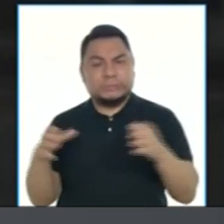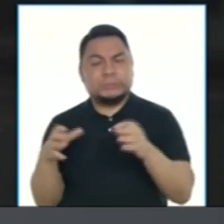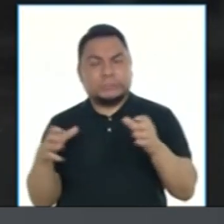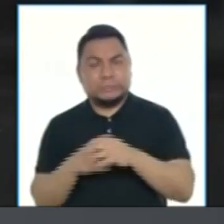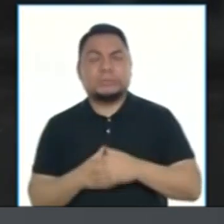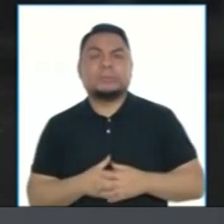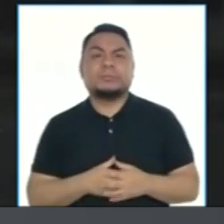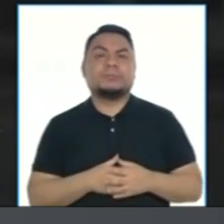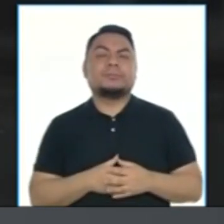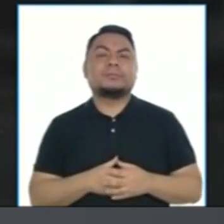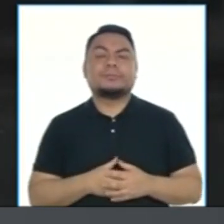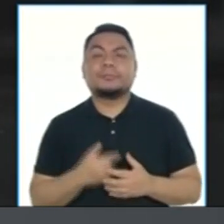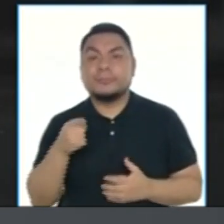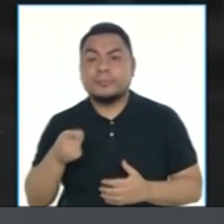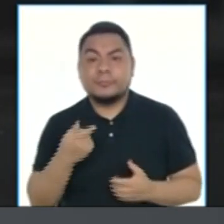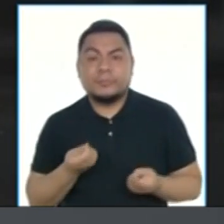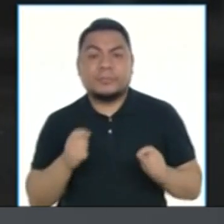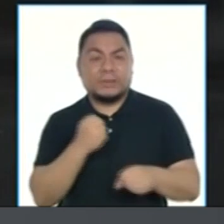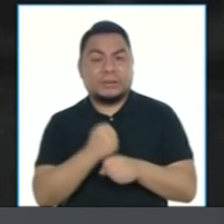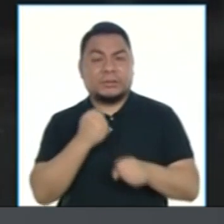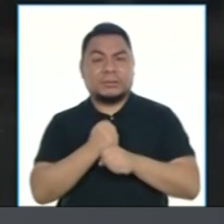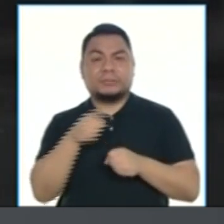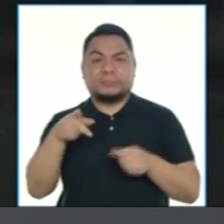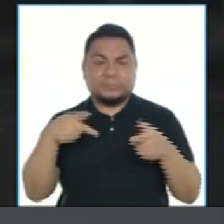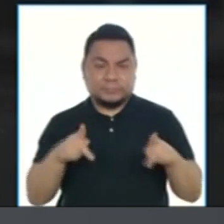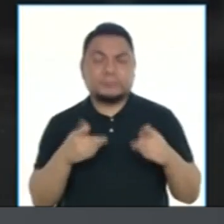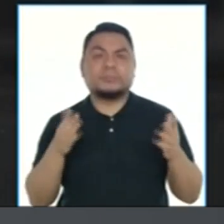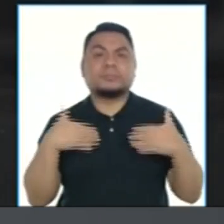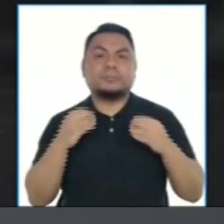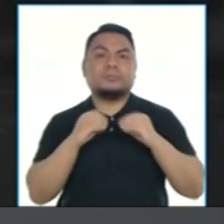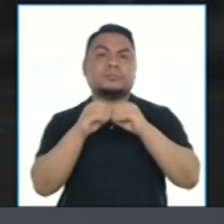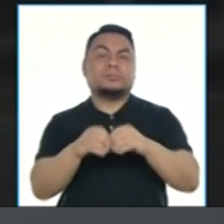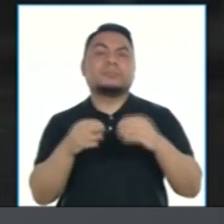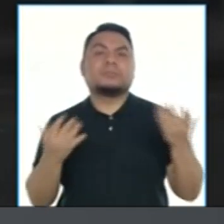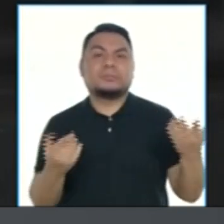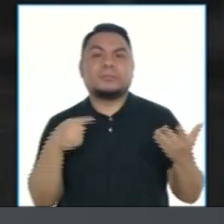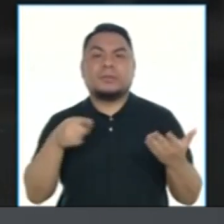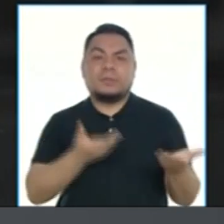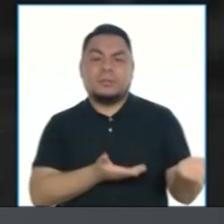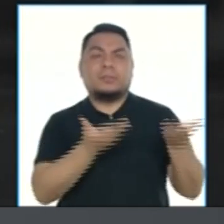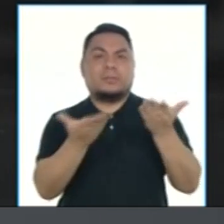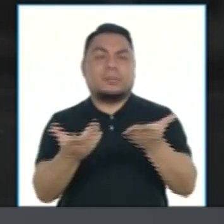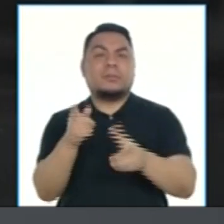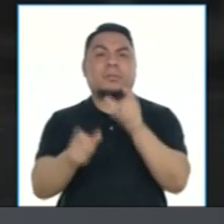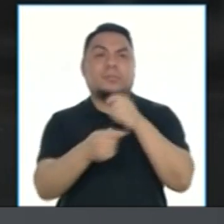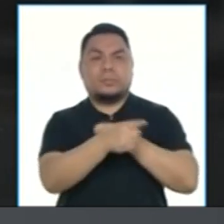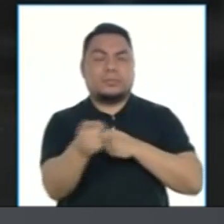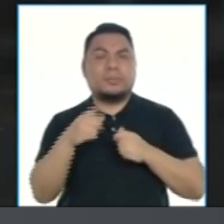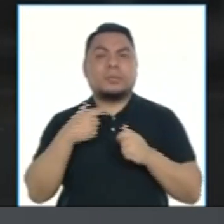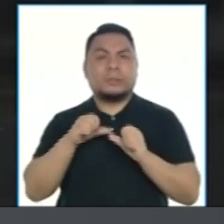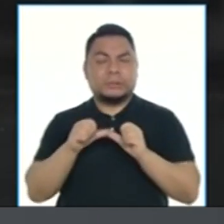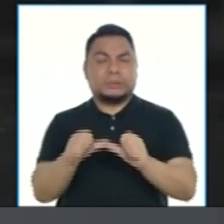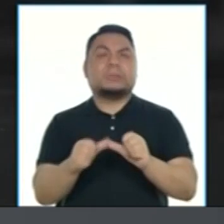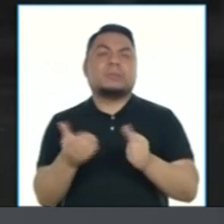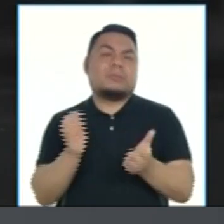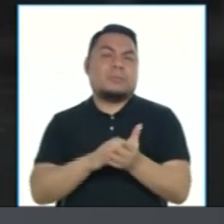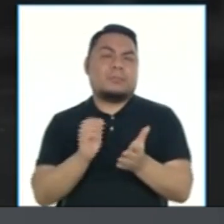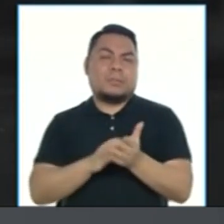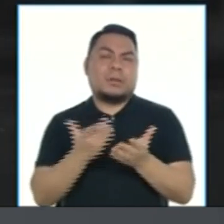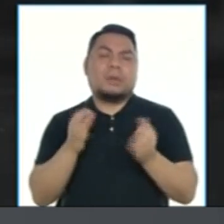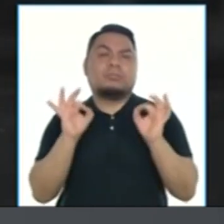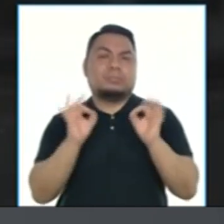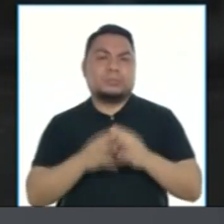estarse levantando. Este fortalecimiento nos va a permitir ponernos a disposición de la ciudadanía para un seguimiento mucho